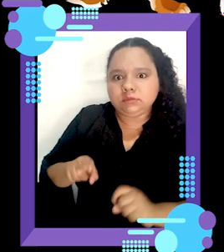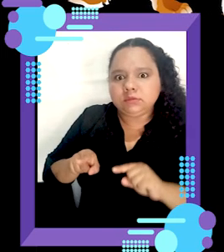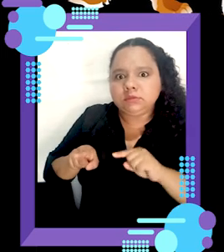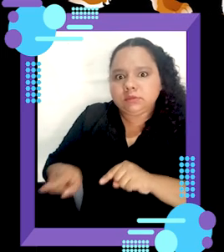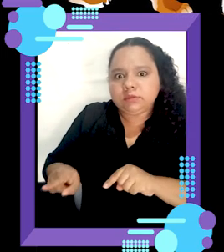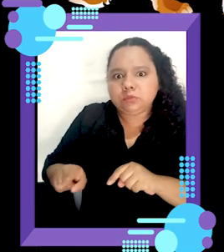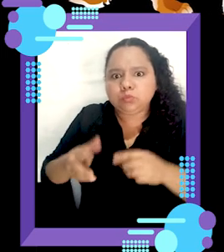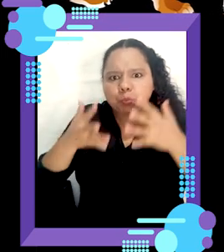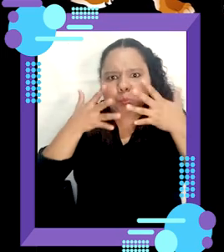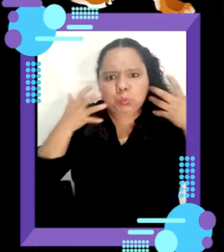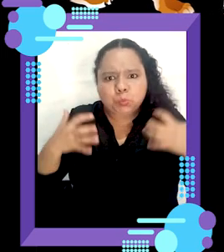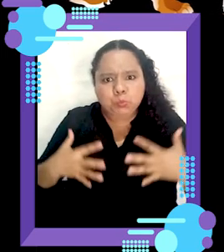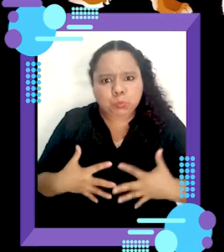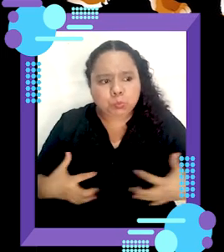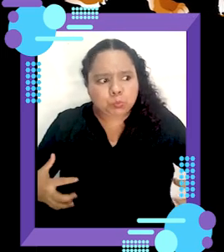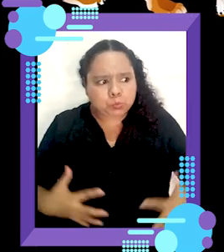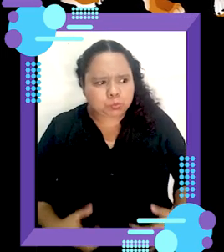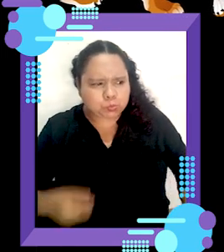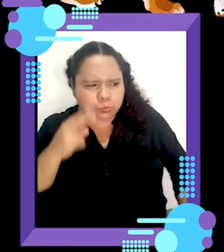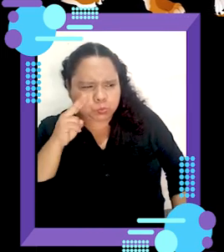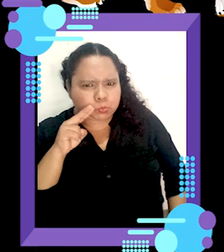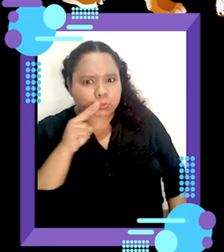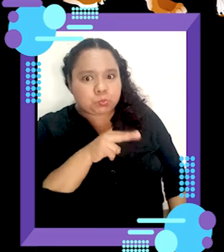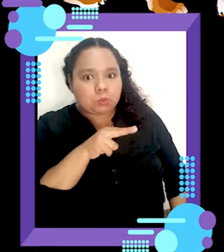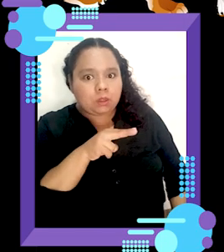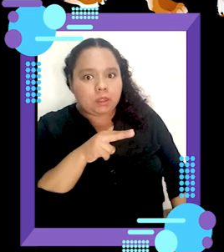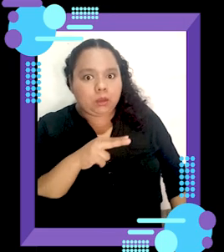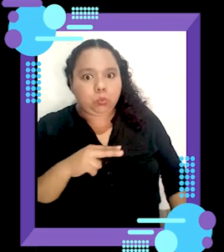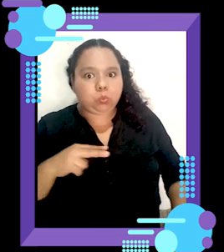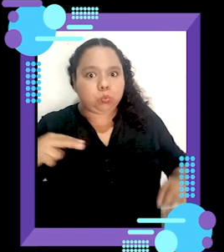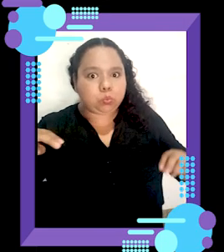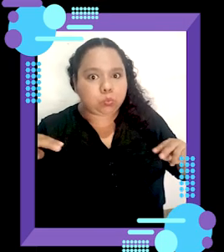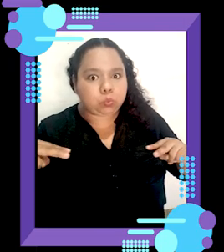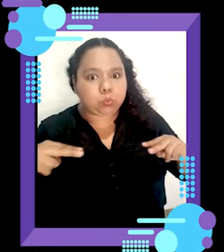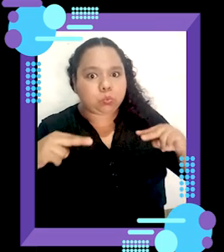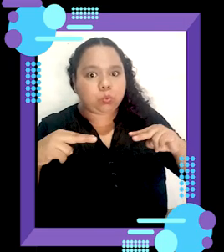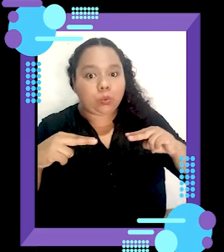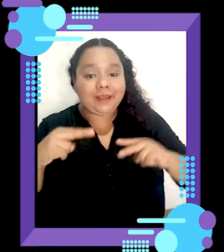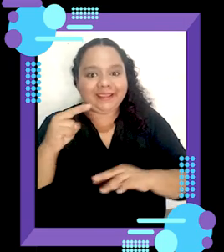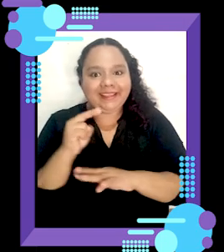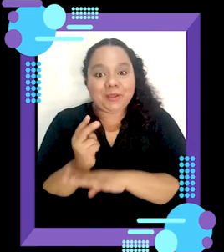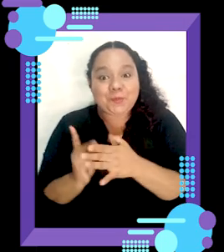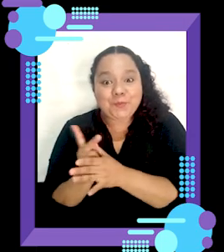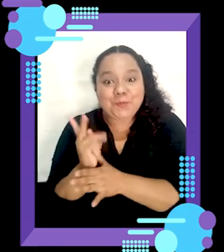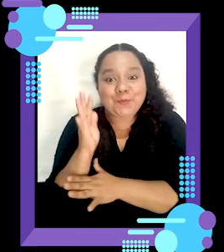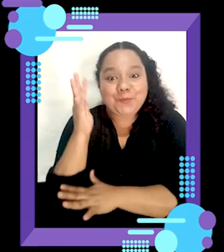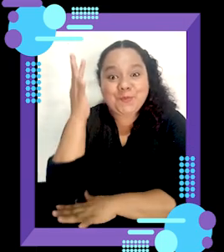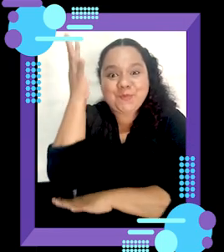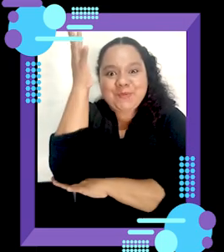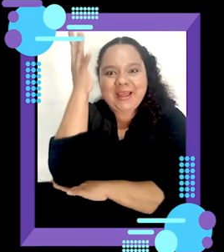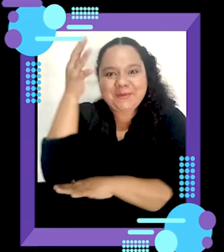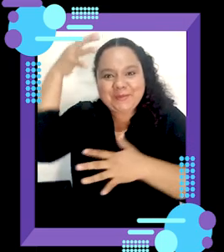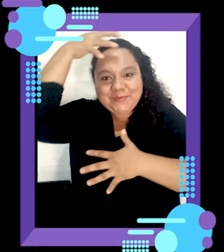estaba observando. Y miró que el tigre se estaba acercando. Pero de repente, un mono estaba en un